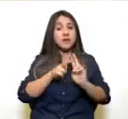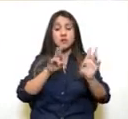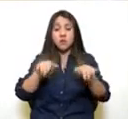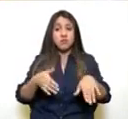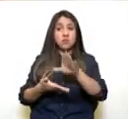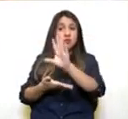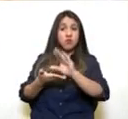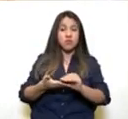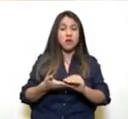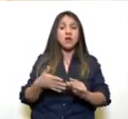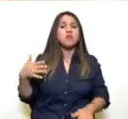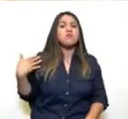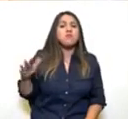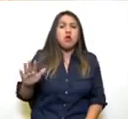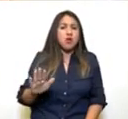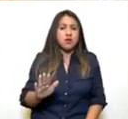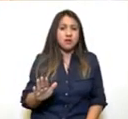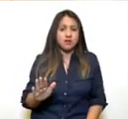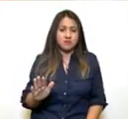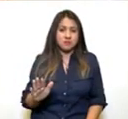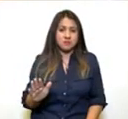no importa